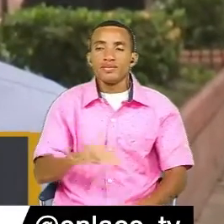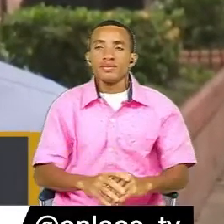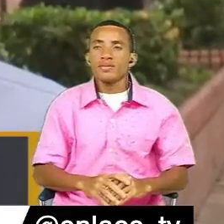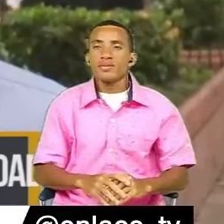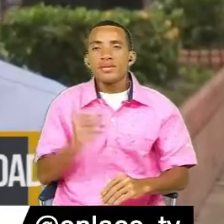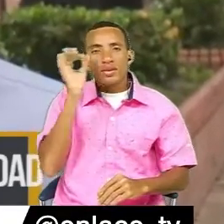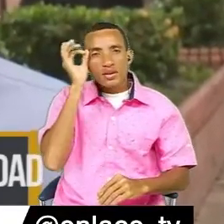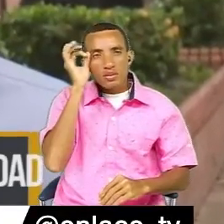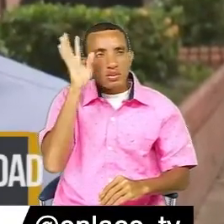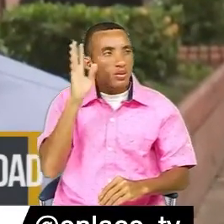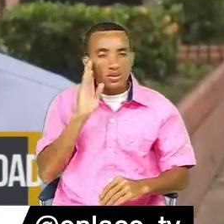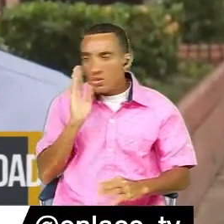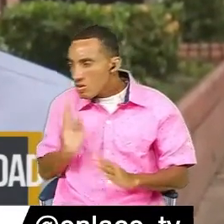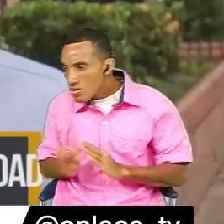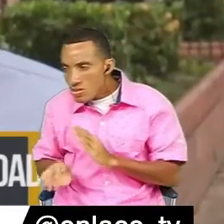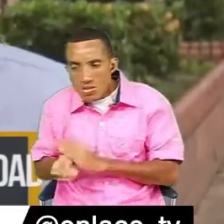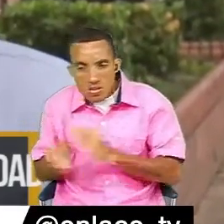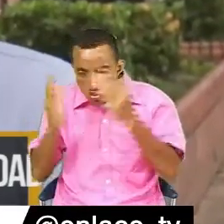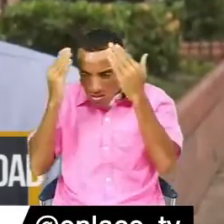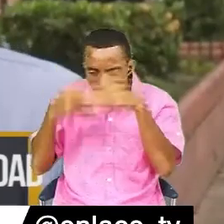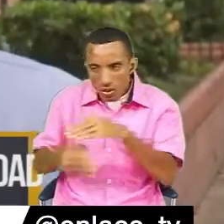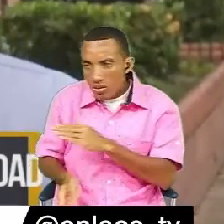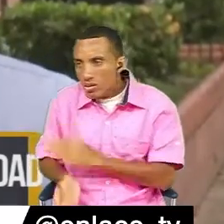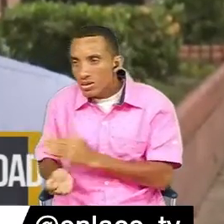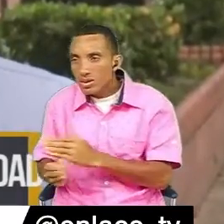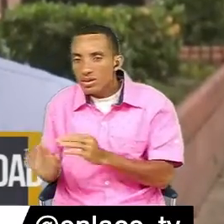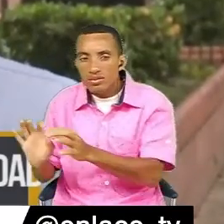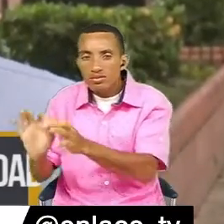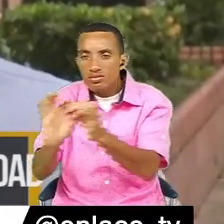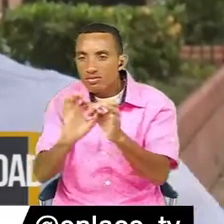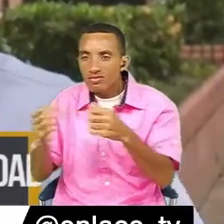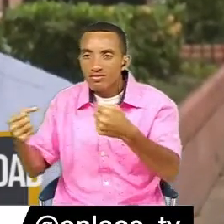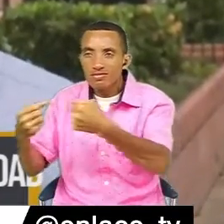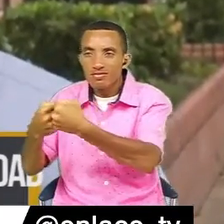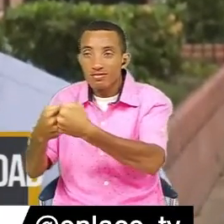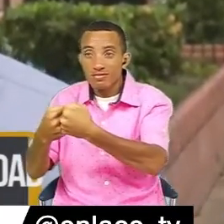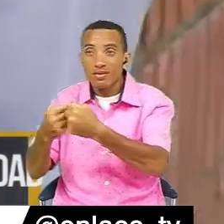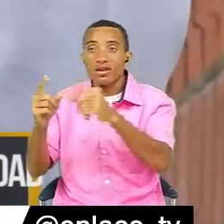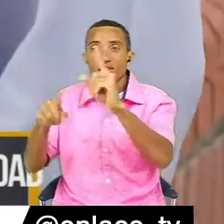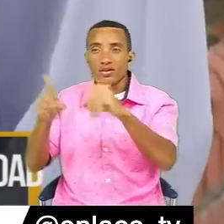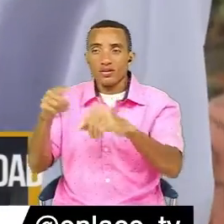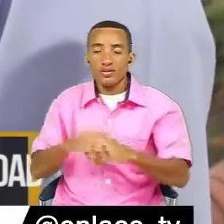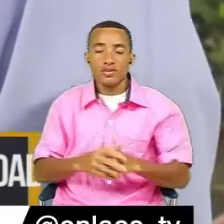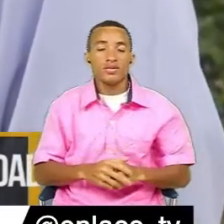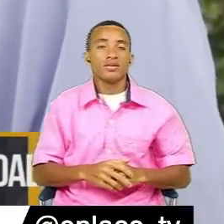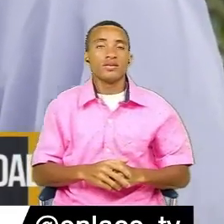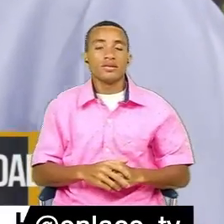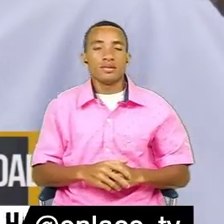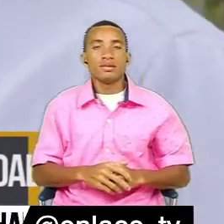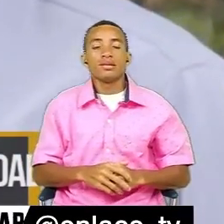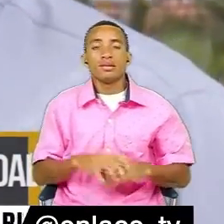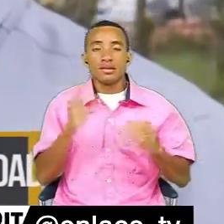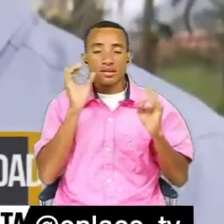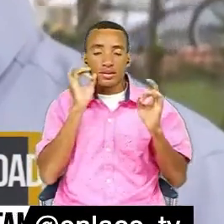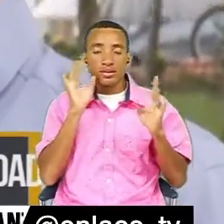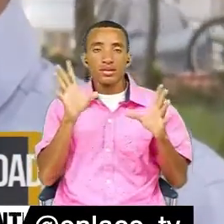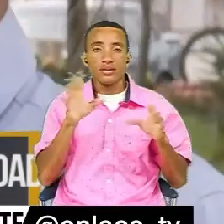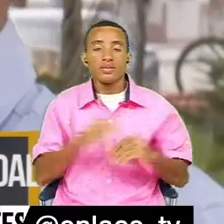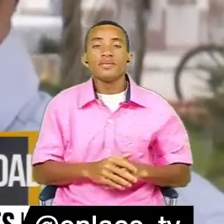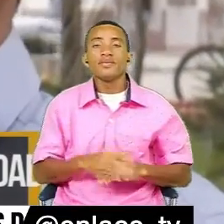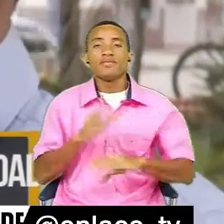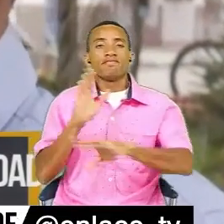una corrupción palpable, porque es como una alianza entre funcionarios del proyecto y estas empresas. Ante esta situación, solicita a la